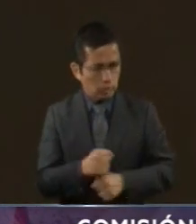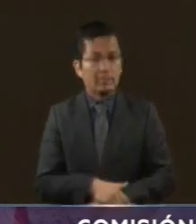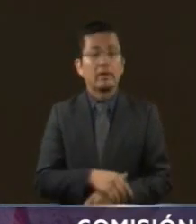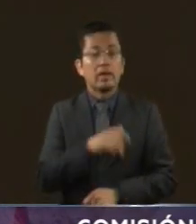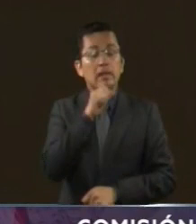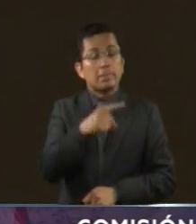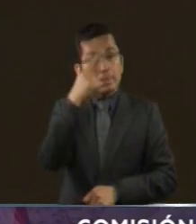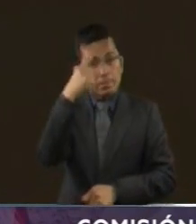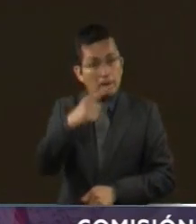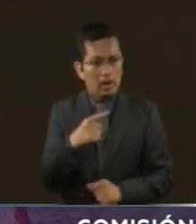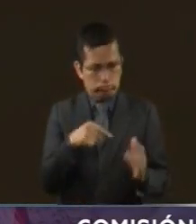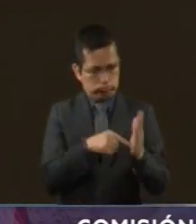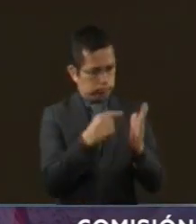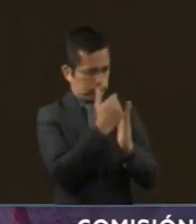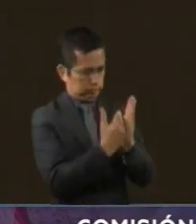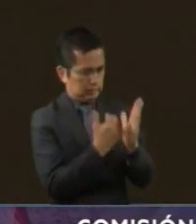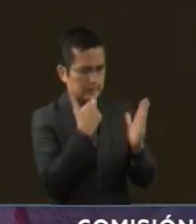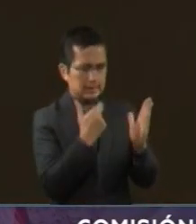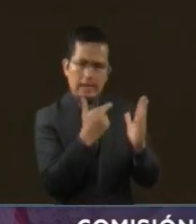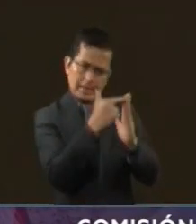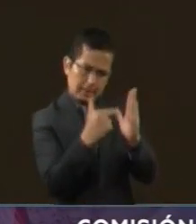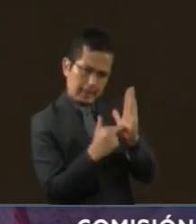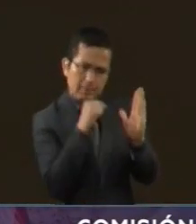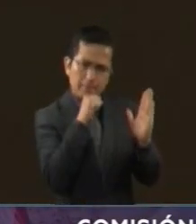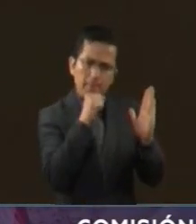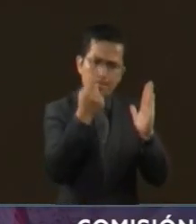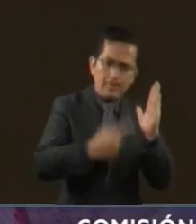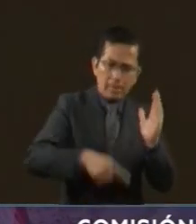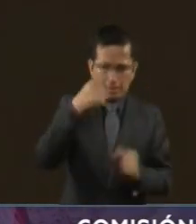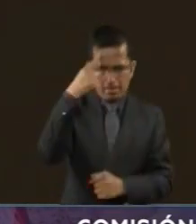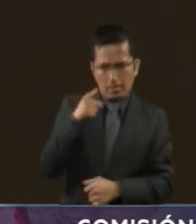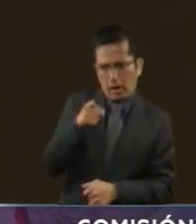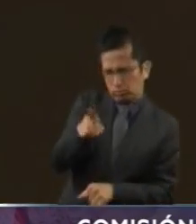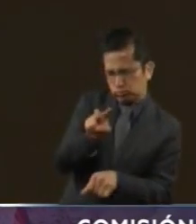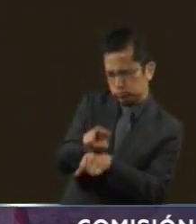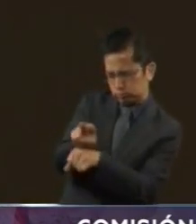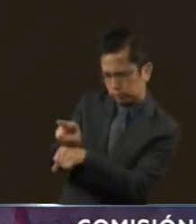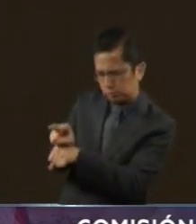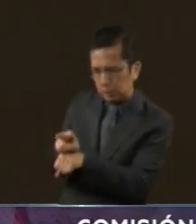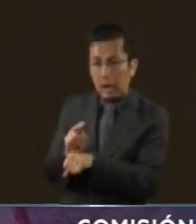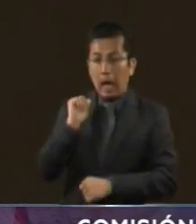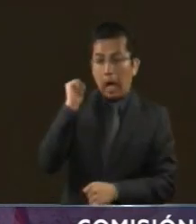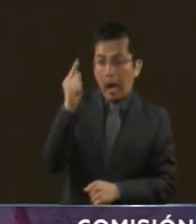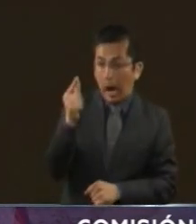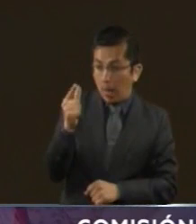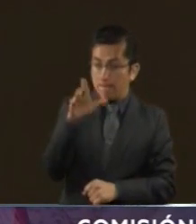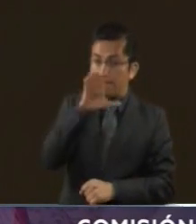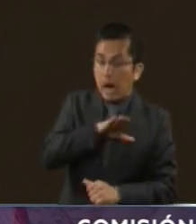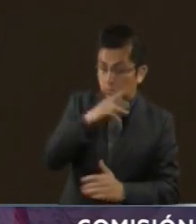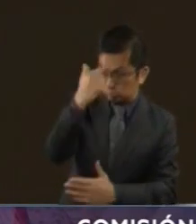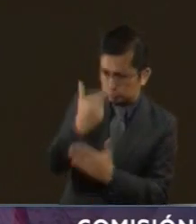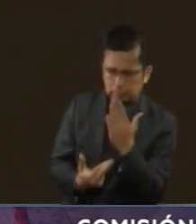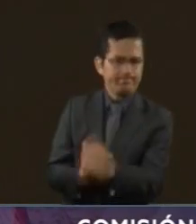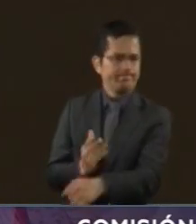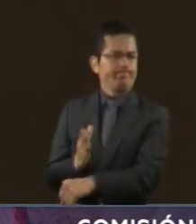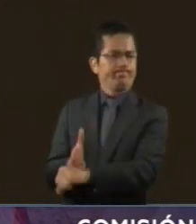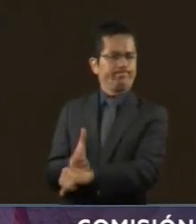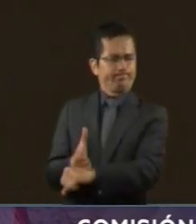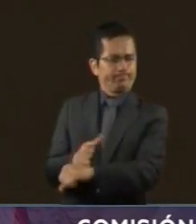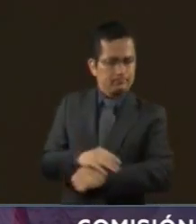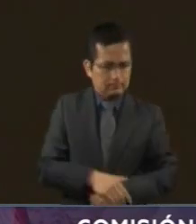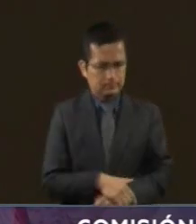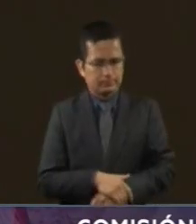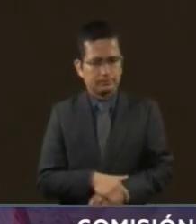responsabilidad, vigilancia y sanciones correlativas. ¿Cuándo se plantean las etapas para